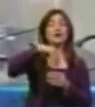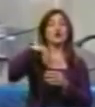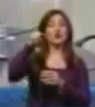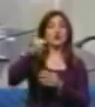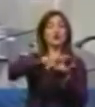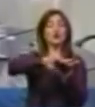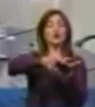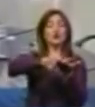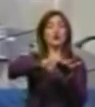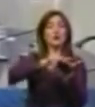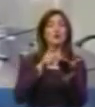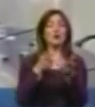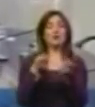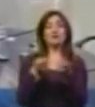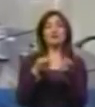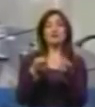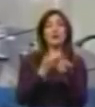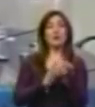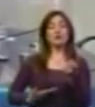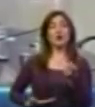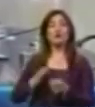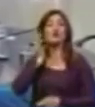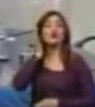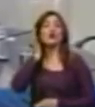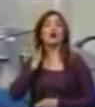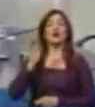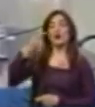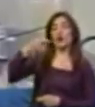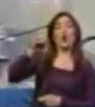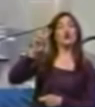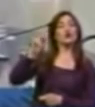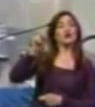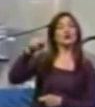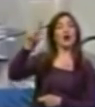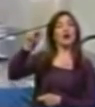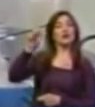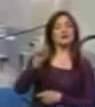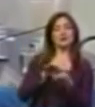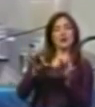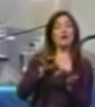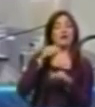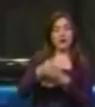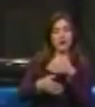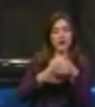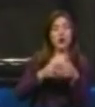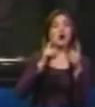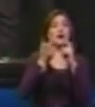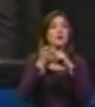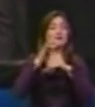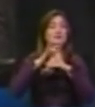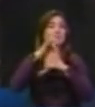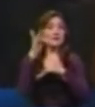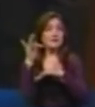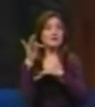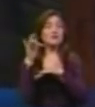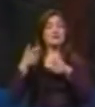se encuentran reunidos con quien presidió este organismo raquel gonzález para explicarles todo el proceso de transición pero más temprano también